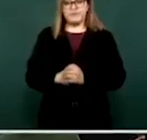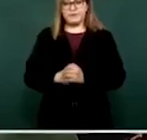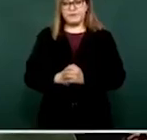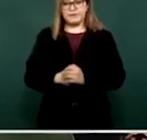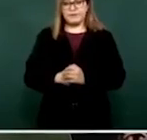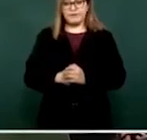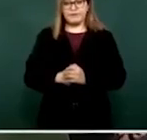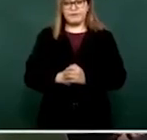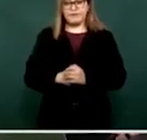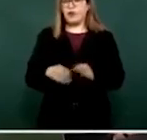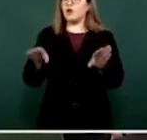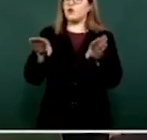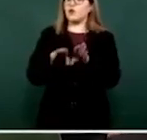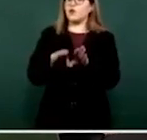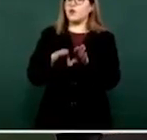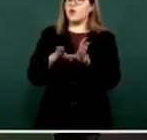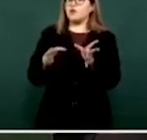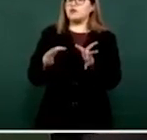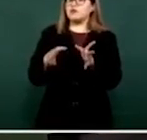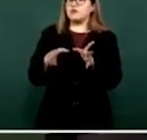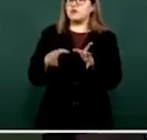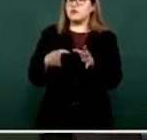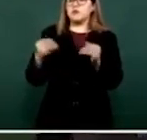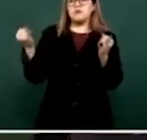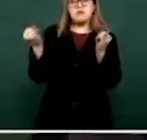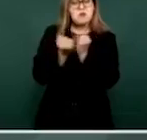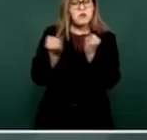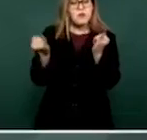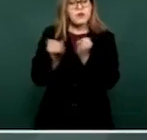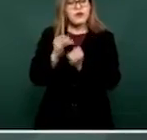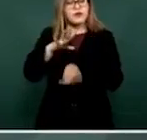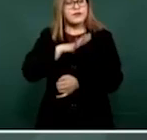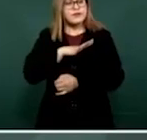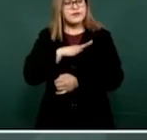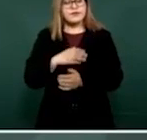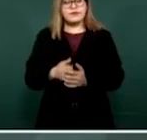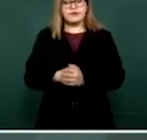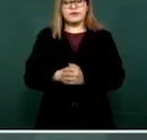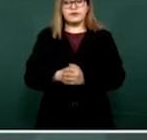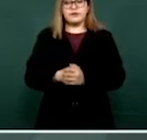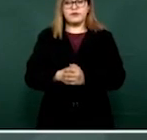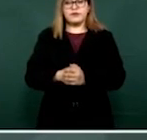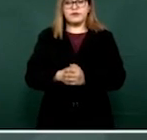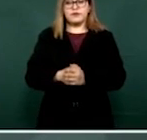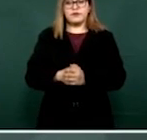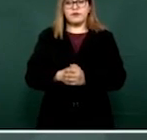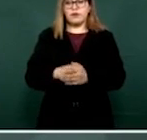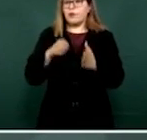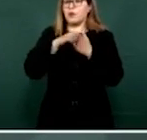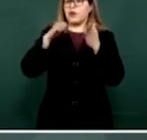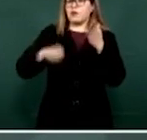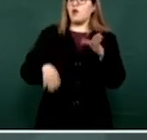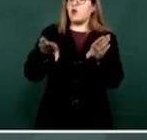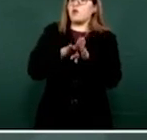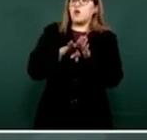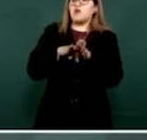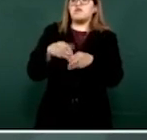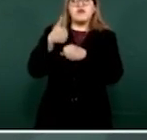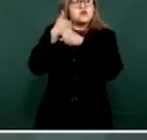y cuánto se padeció, cuánto sacrificio, cuánta